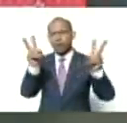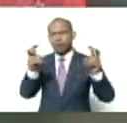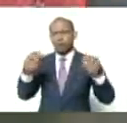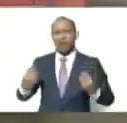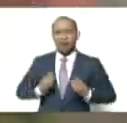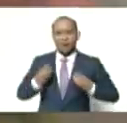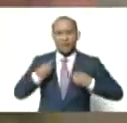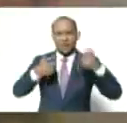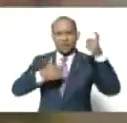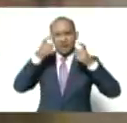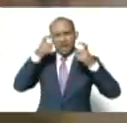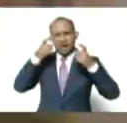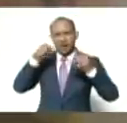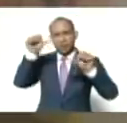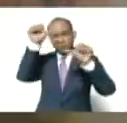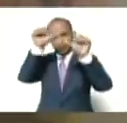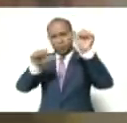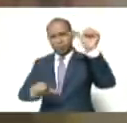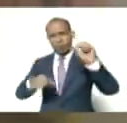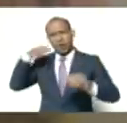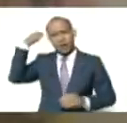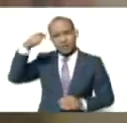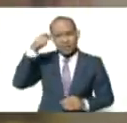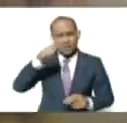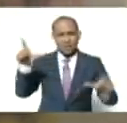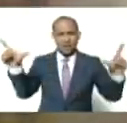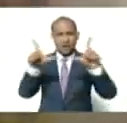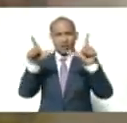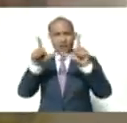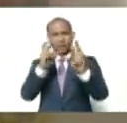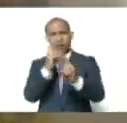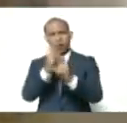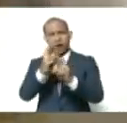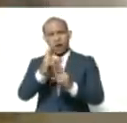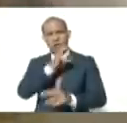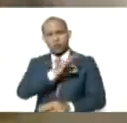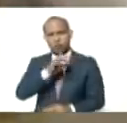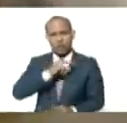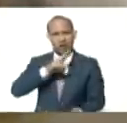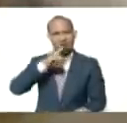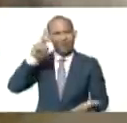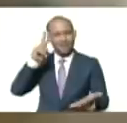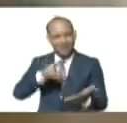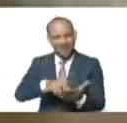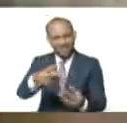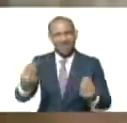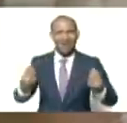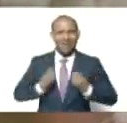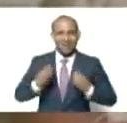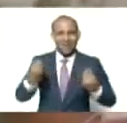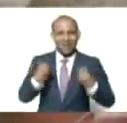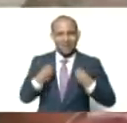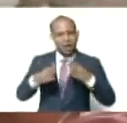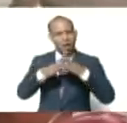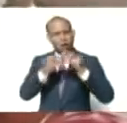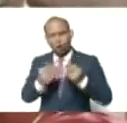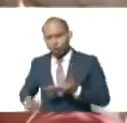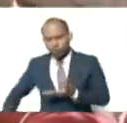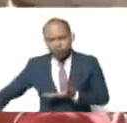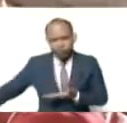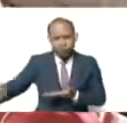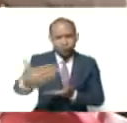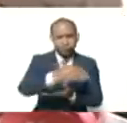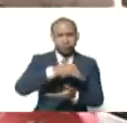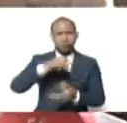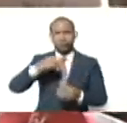cine, a la televisión, a las redes sociales, con la verdad de lo que fue su vida, con la reconstrucción de todos sus